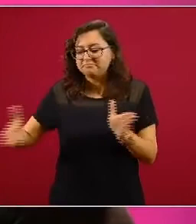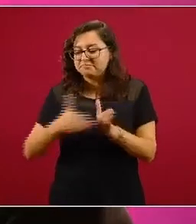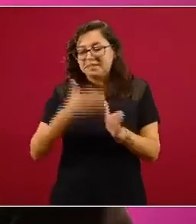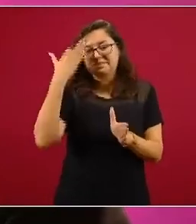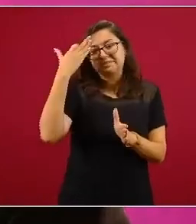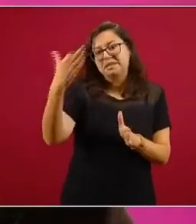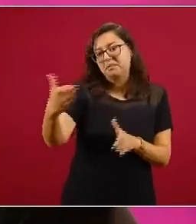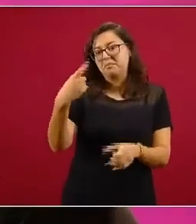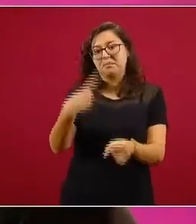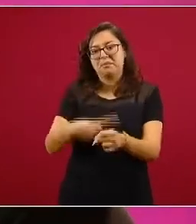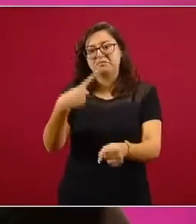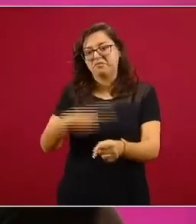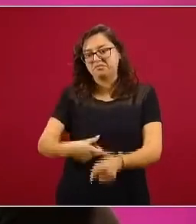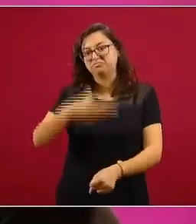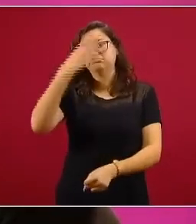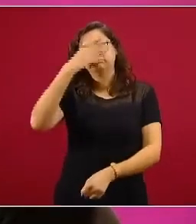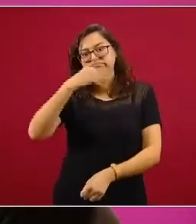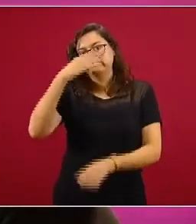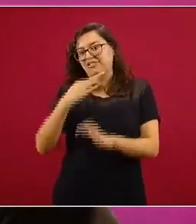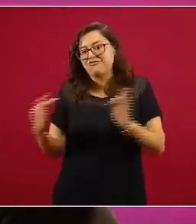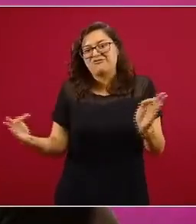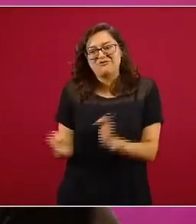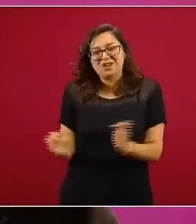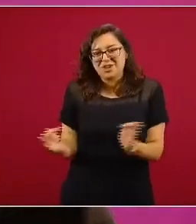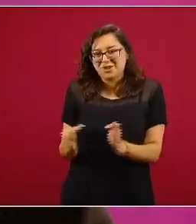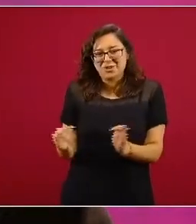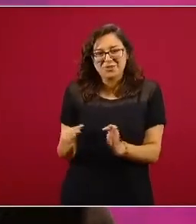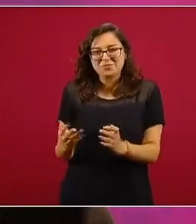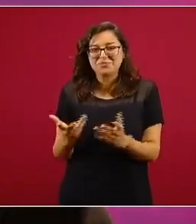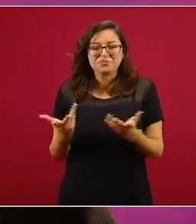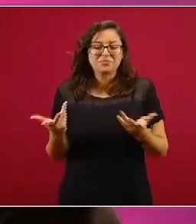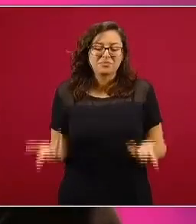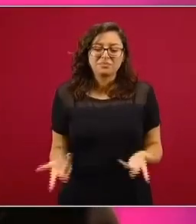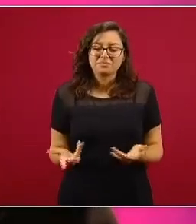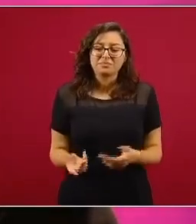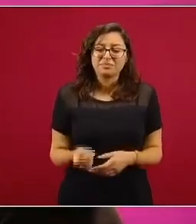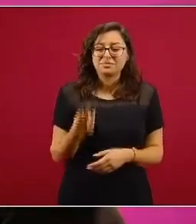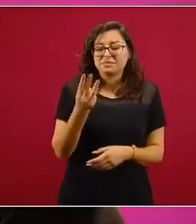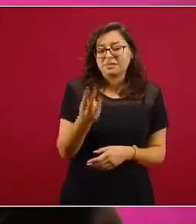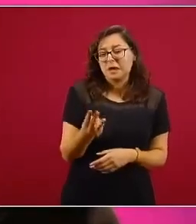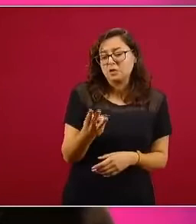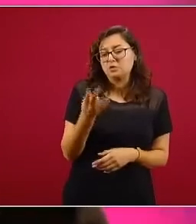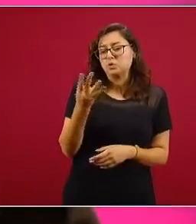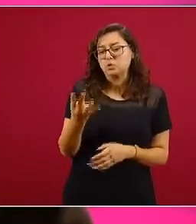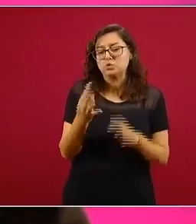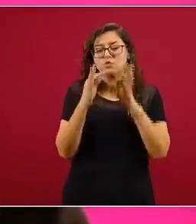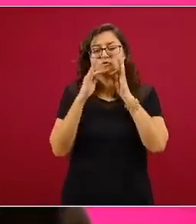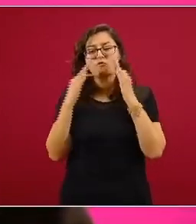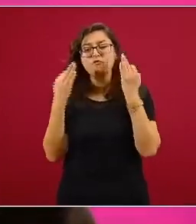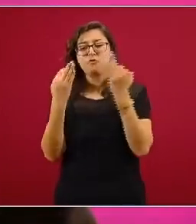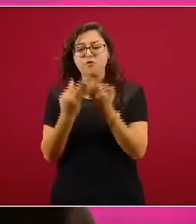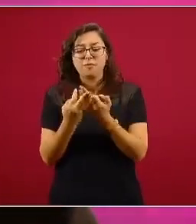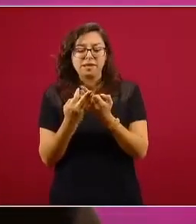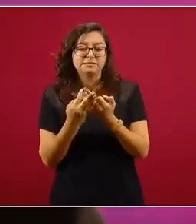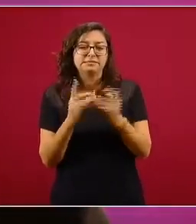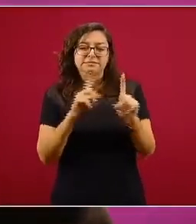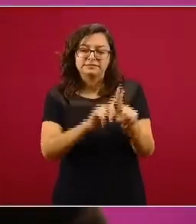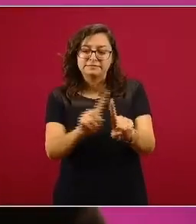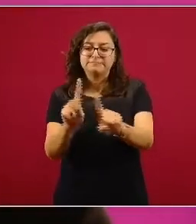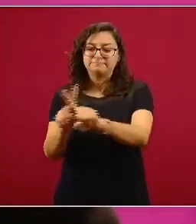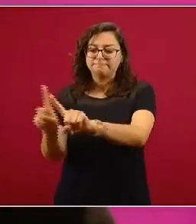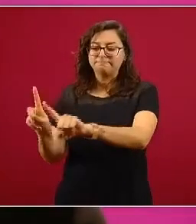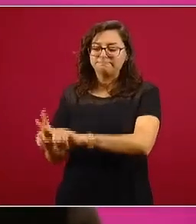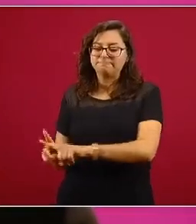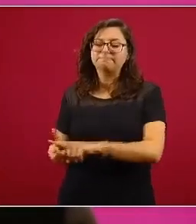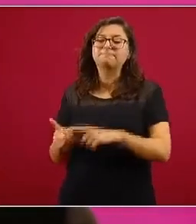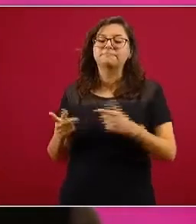que ocurre en la temporada fría, y hay 3 o 4 mecanismos que se conocen,